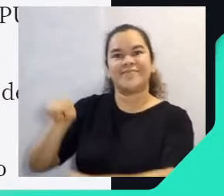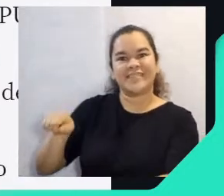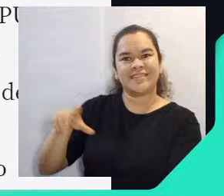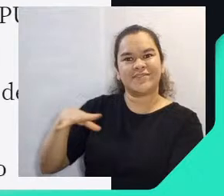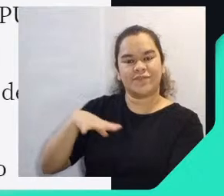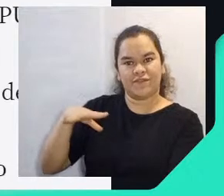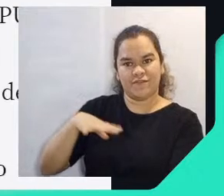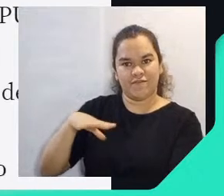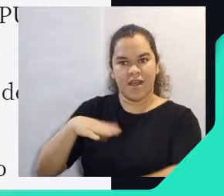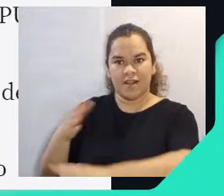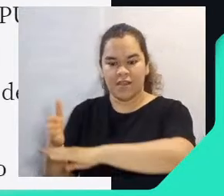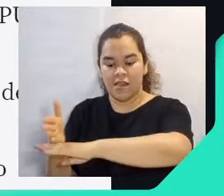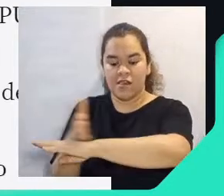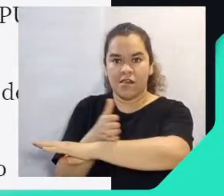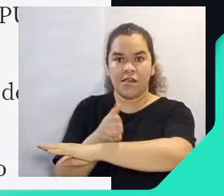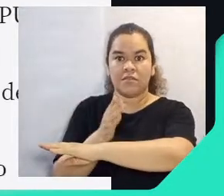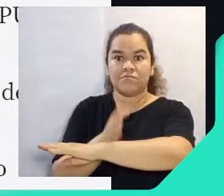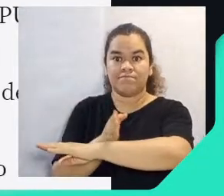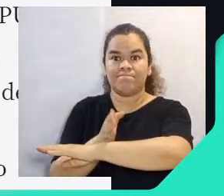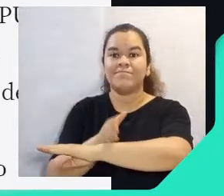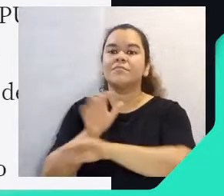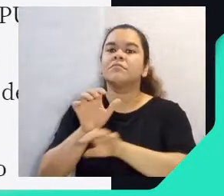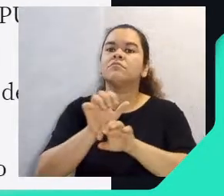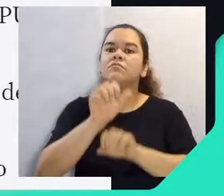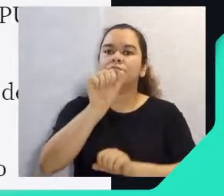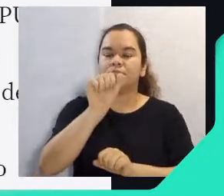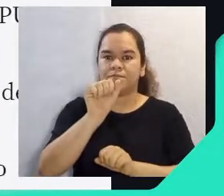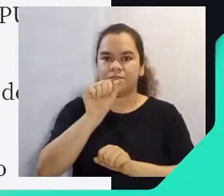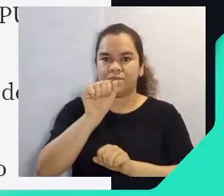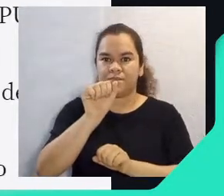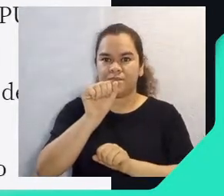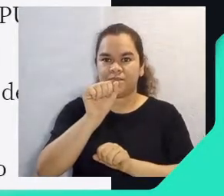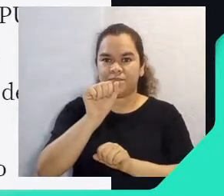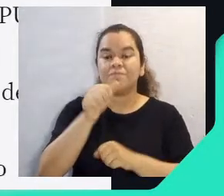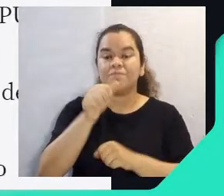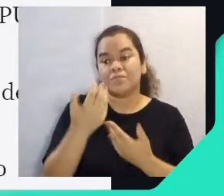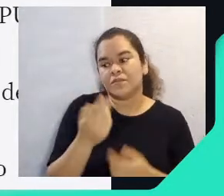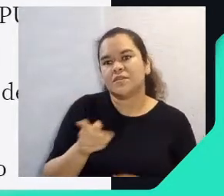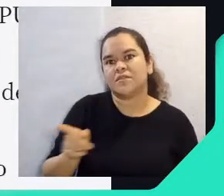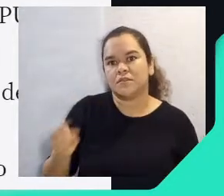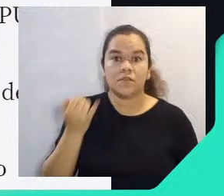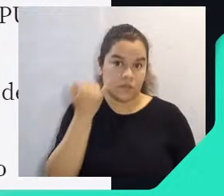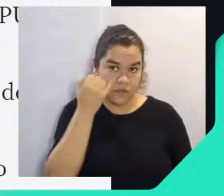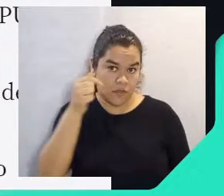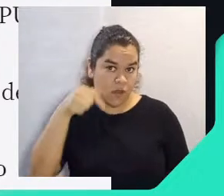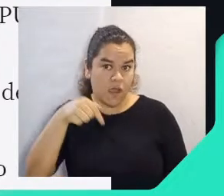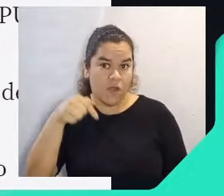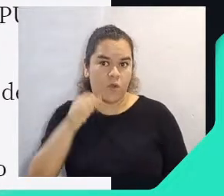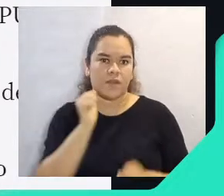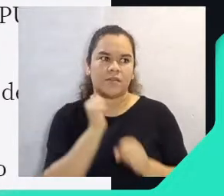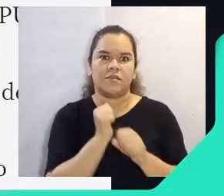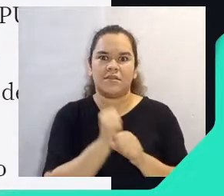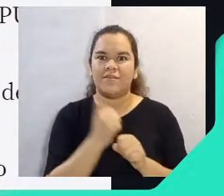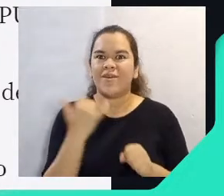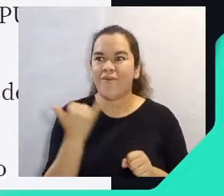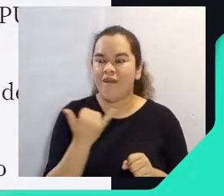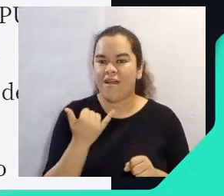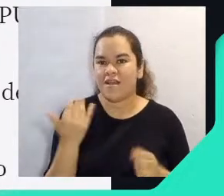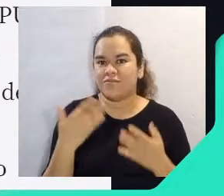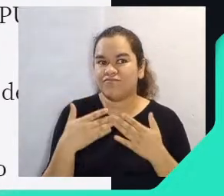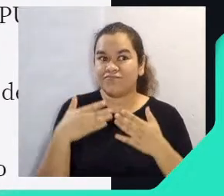un título intermedio que le abrió las puertas también ya al mundo laboral.